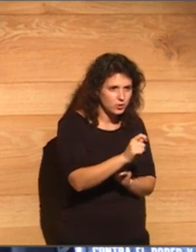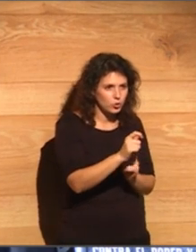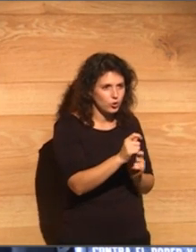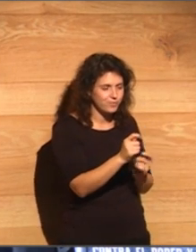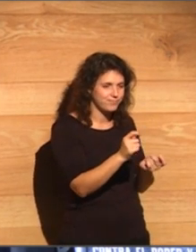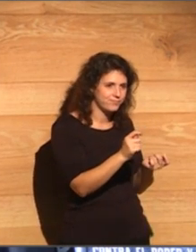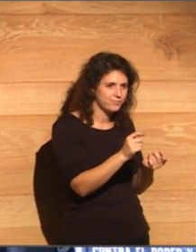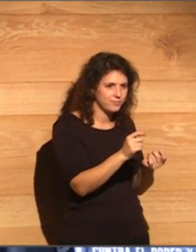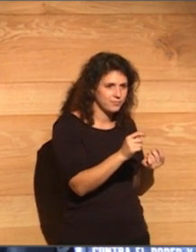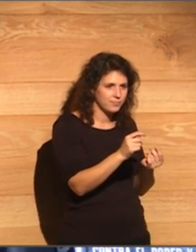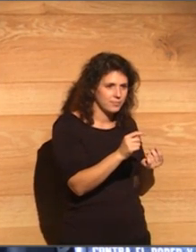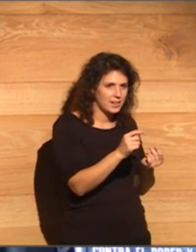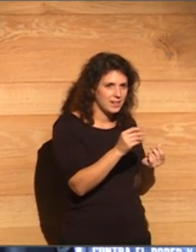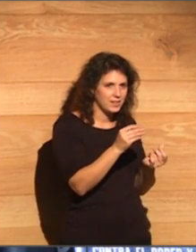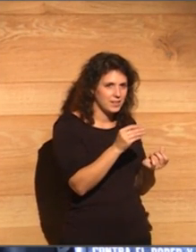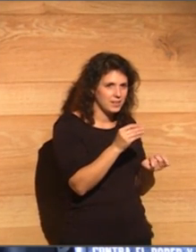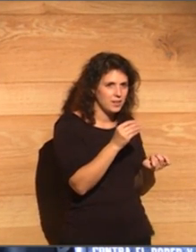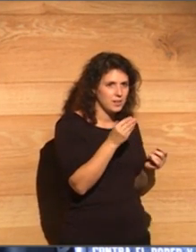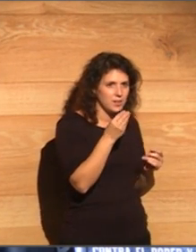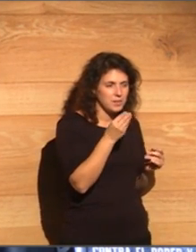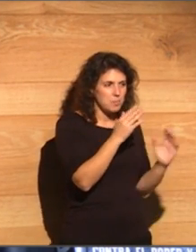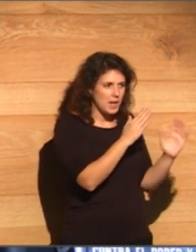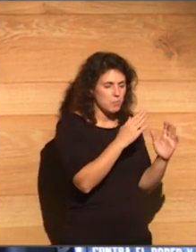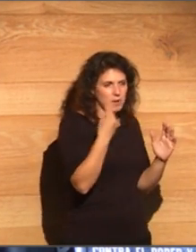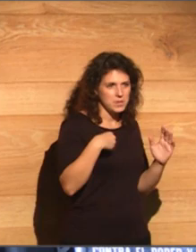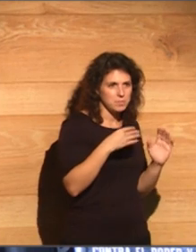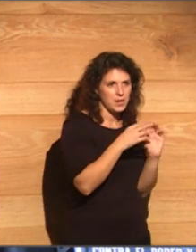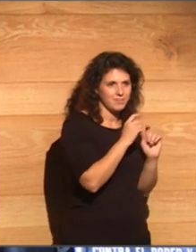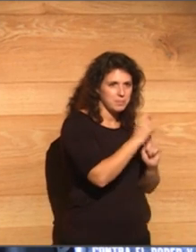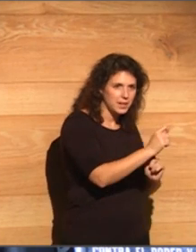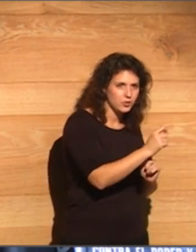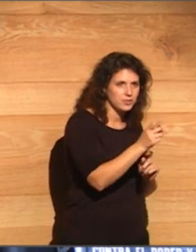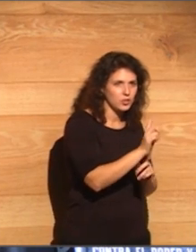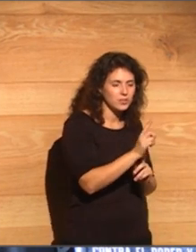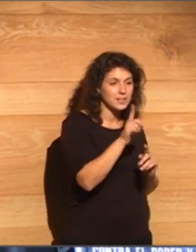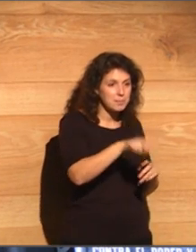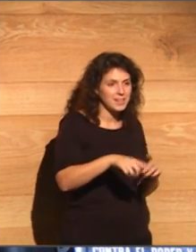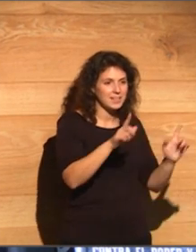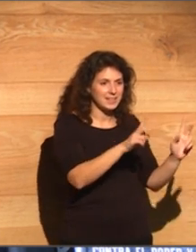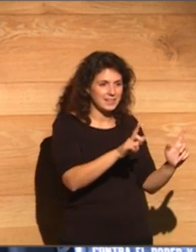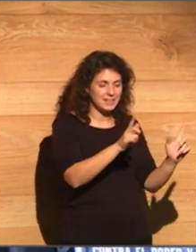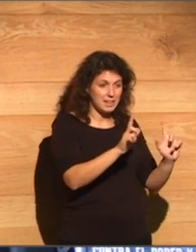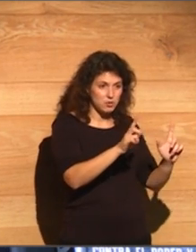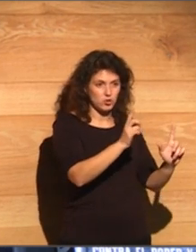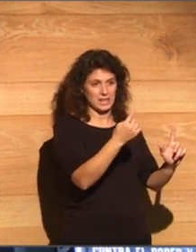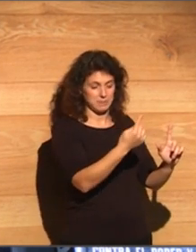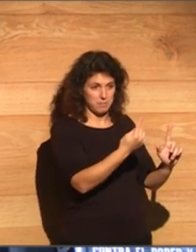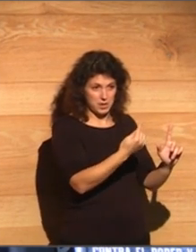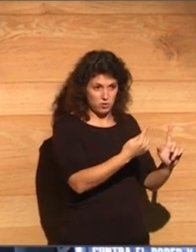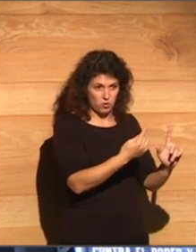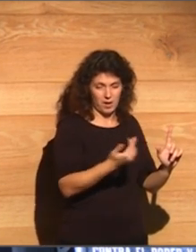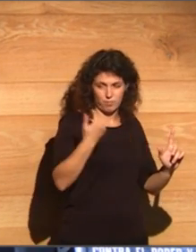nuevamente son los grandes repartos de su momento, y además parece una serie de televisión española de 20 años antes, ¿no?